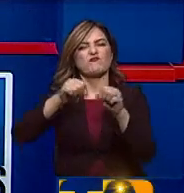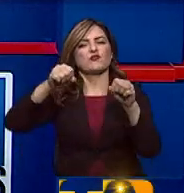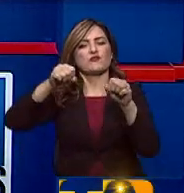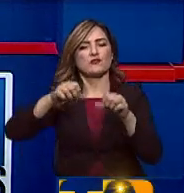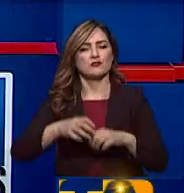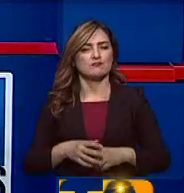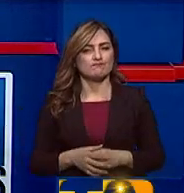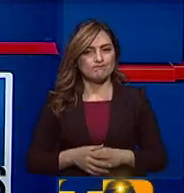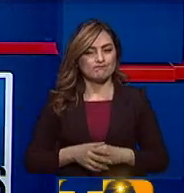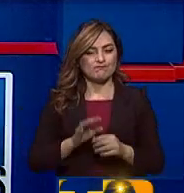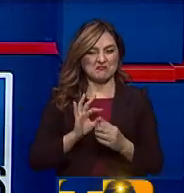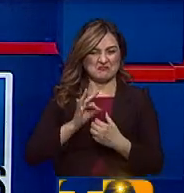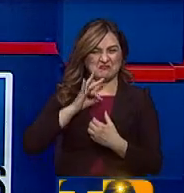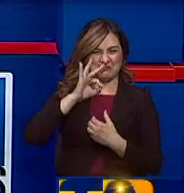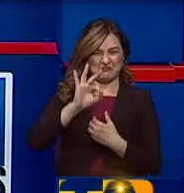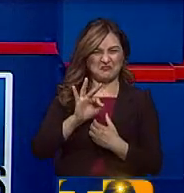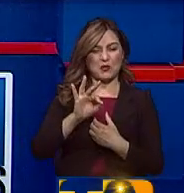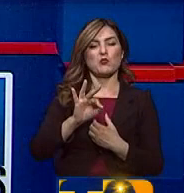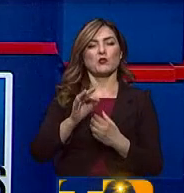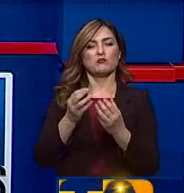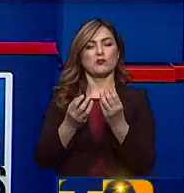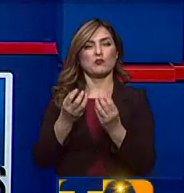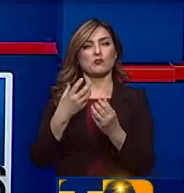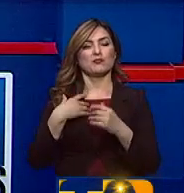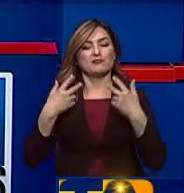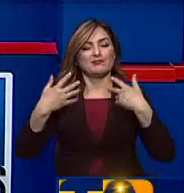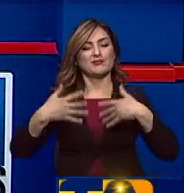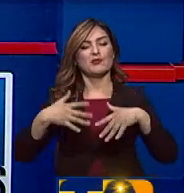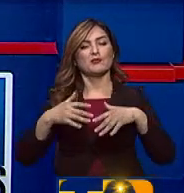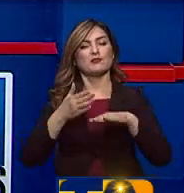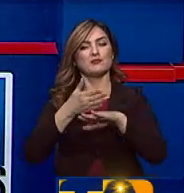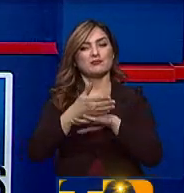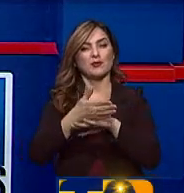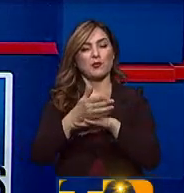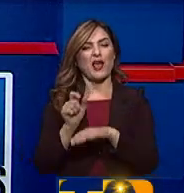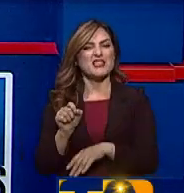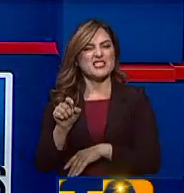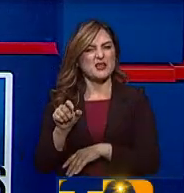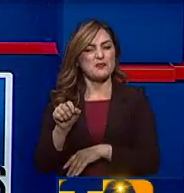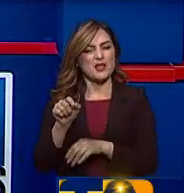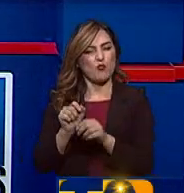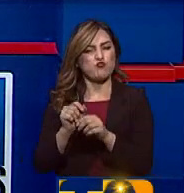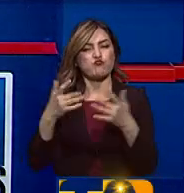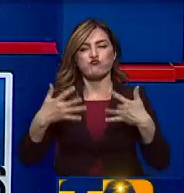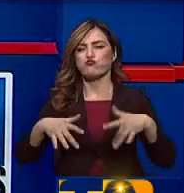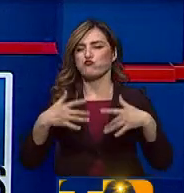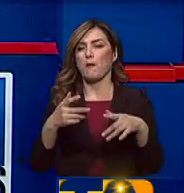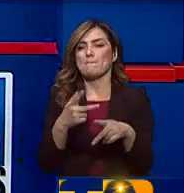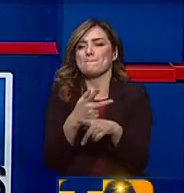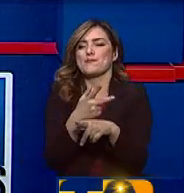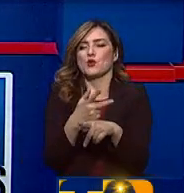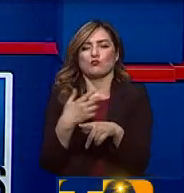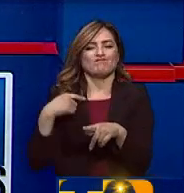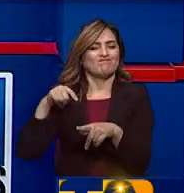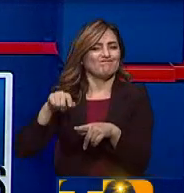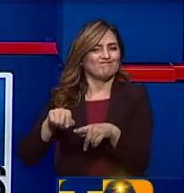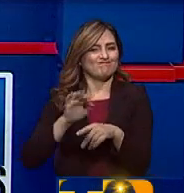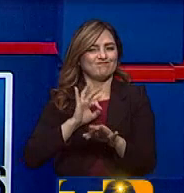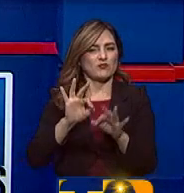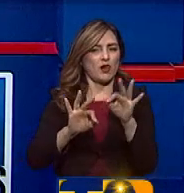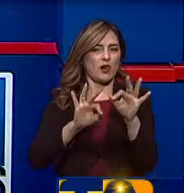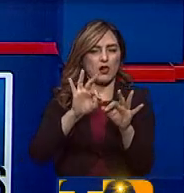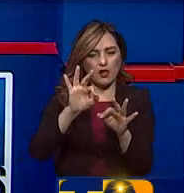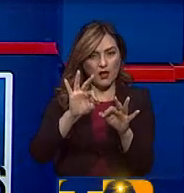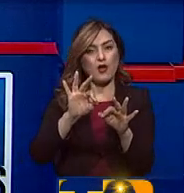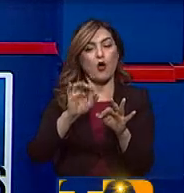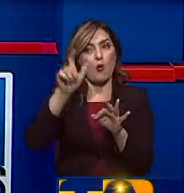casos el virus puede ser eliminado por la secreción seminal y esto puede causar teóricamente pues, la transmisión del